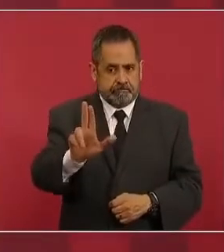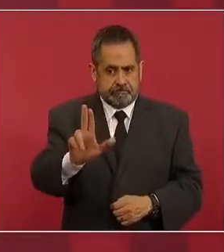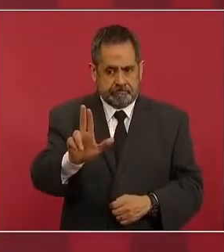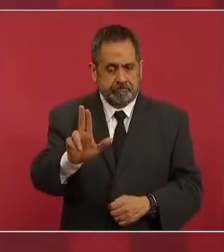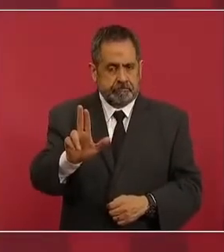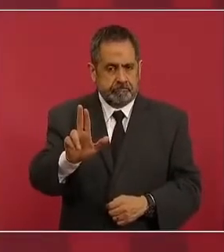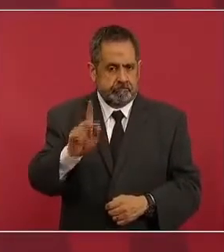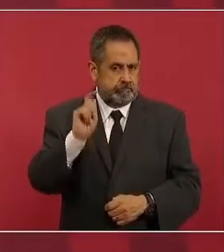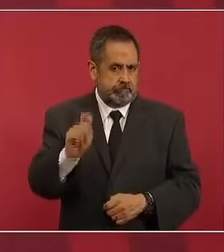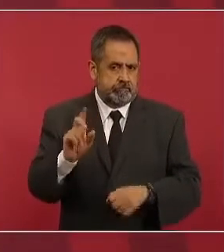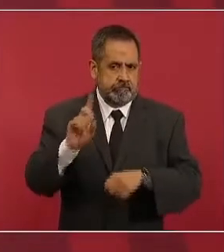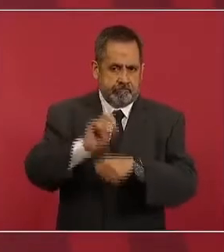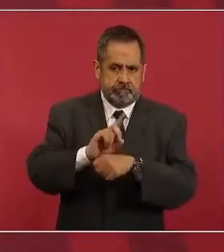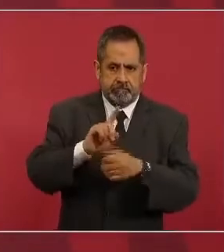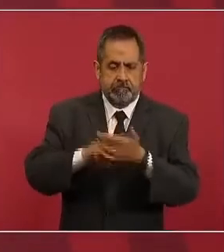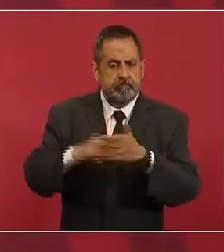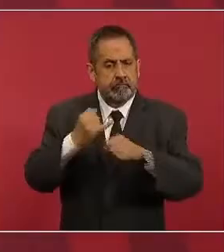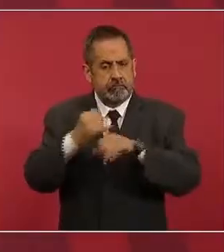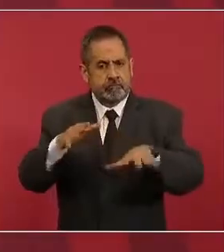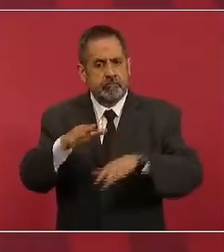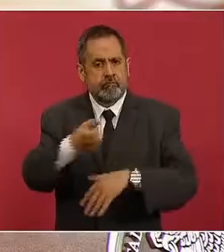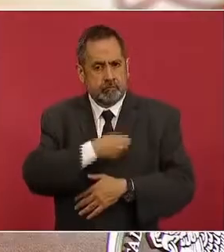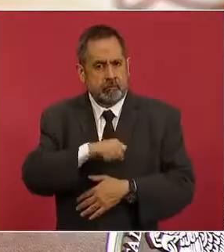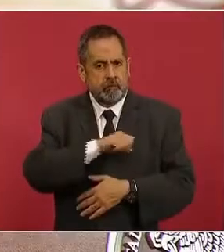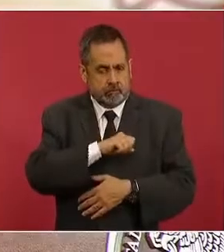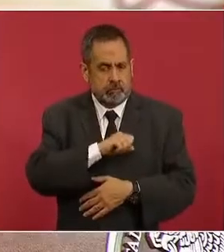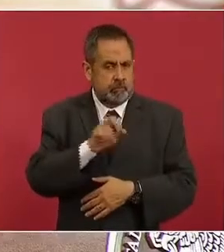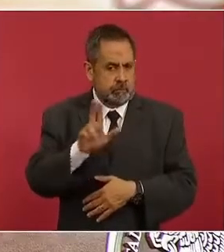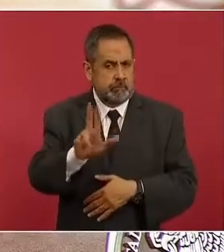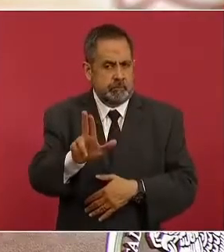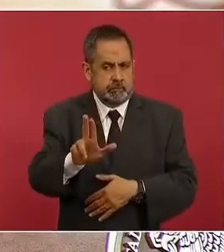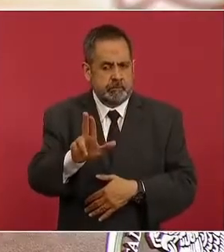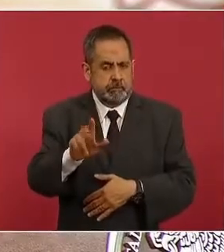que es el informe de salud,